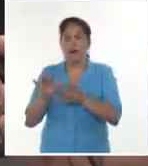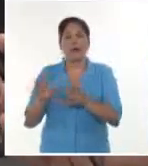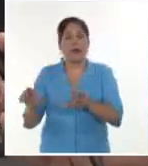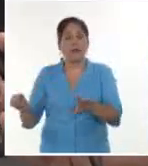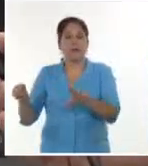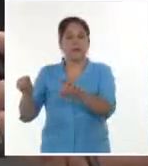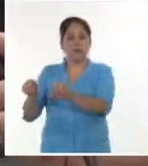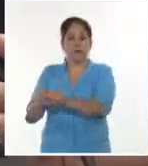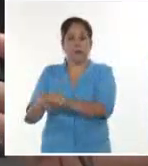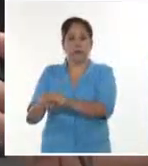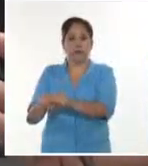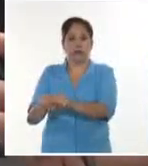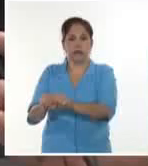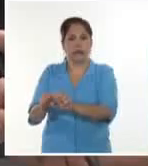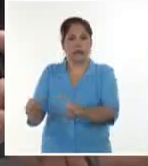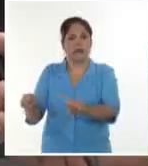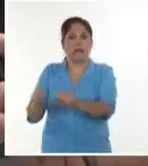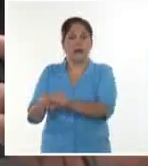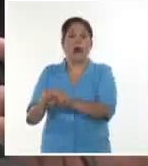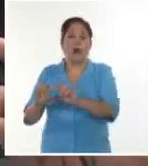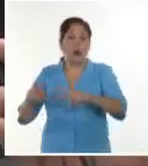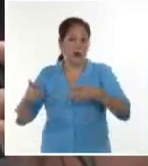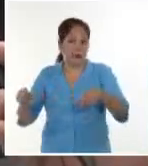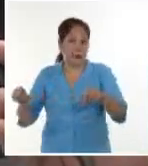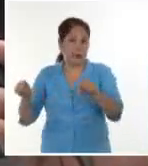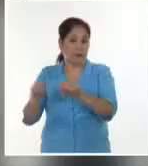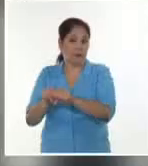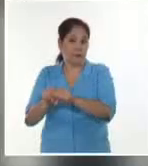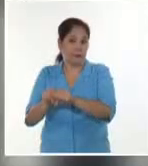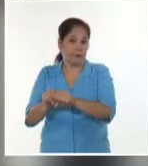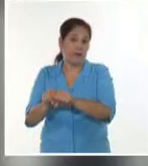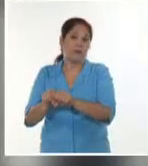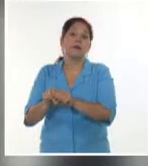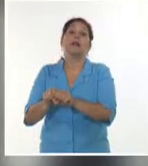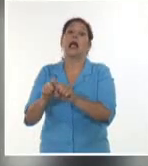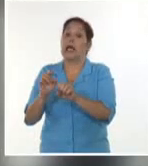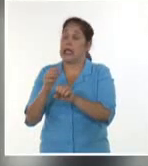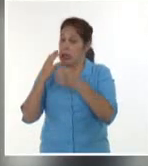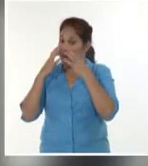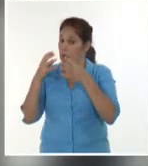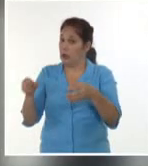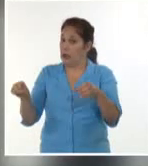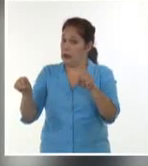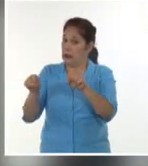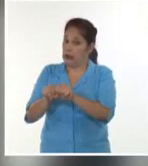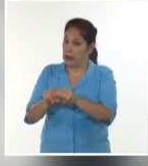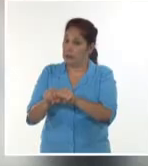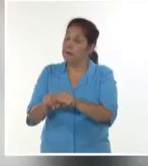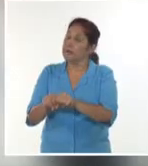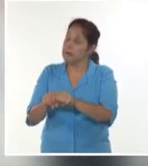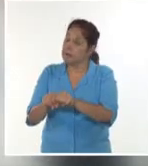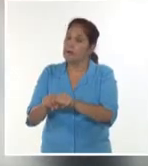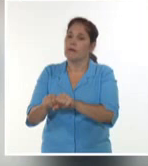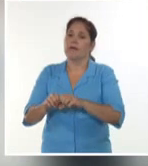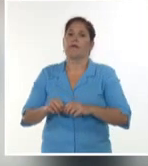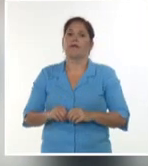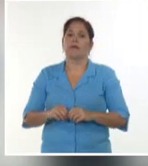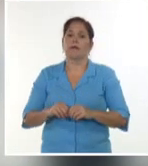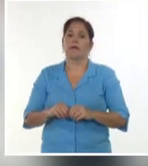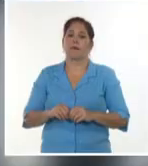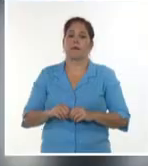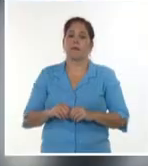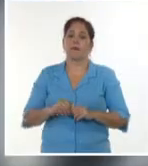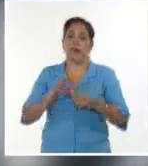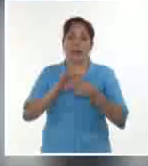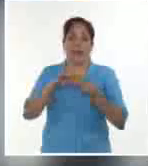incorporar nuevamente al sistema. Y bueno, por supuesto, es una incorporación importante que vamos a tener al sistema eléctrico. Y Guiteras, por supuesto, está afuera, vamos